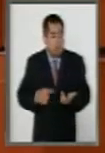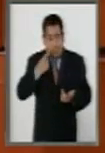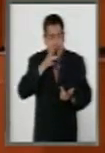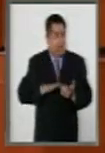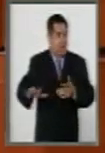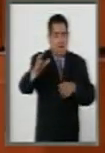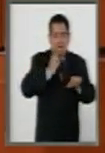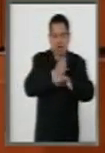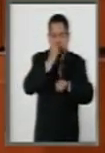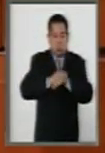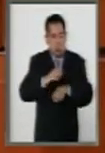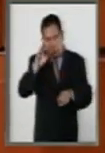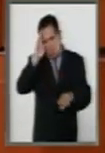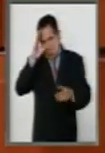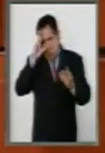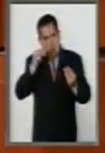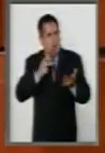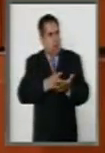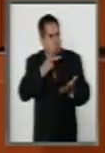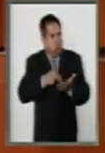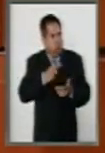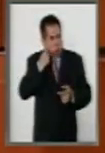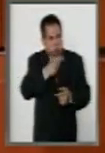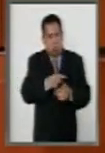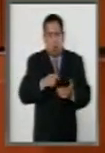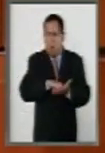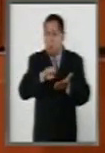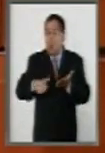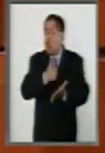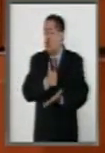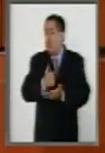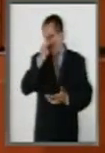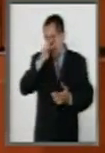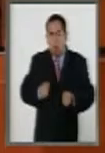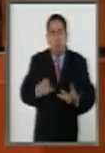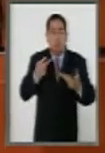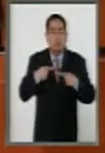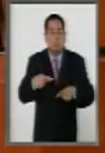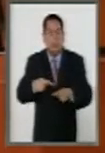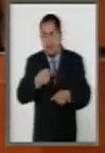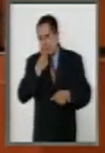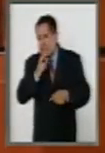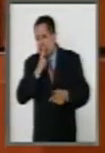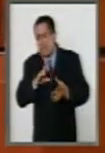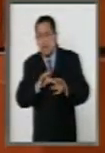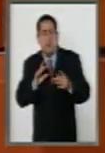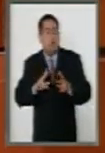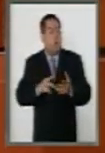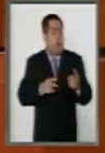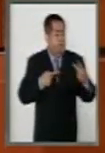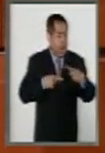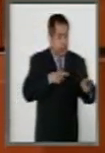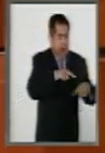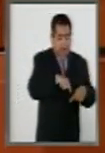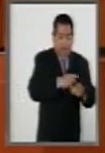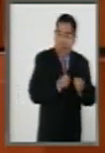son notoriamente altas. La Ciudad de México, por ejemplo, reportó una tasa de reincidencia